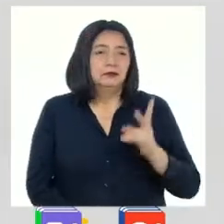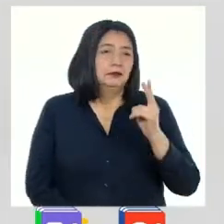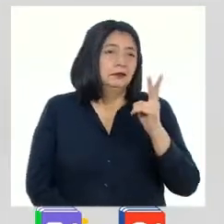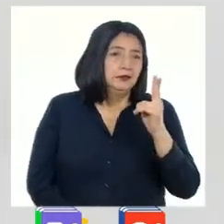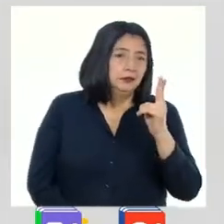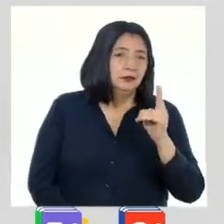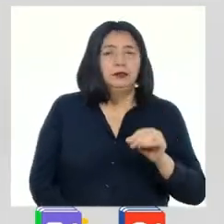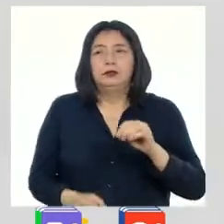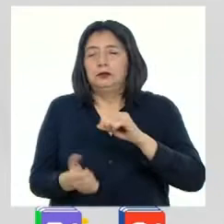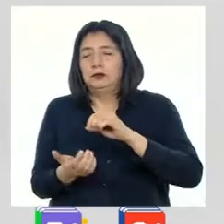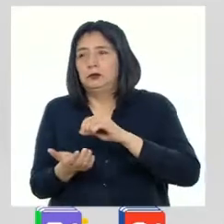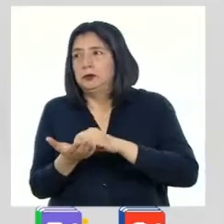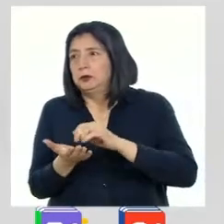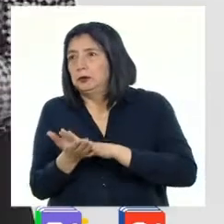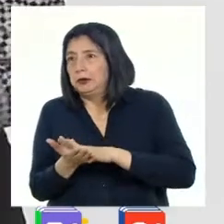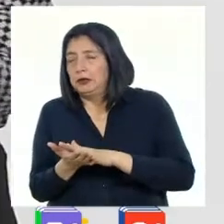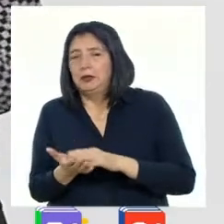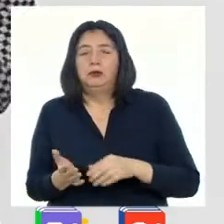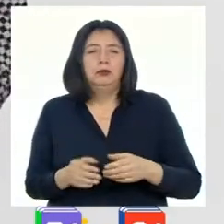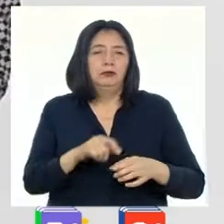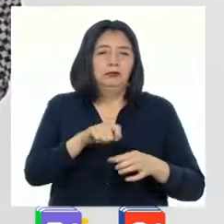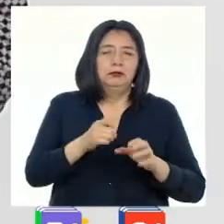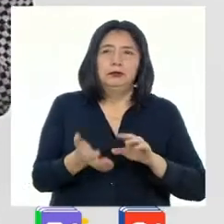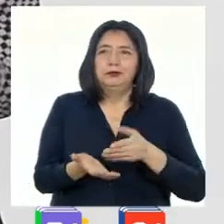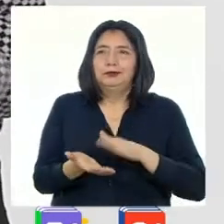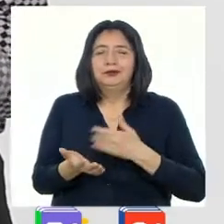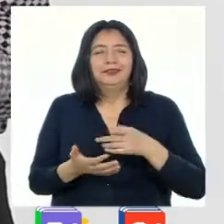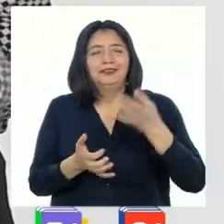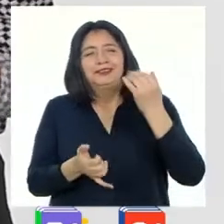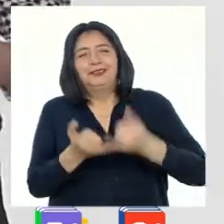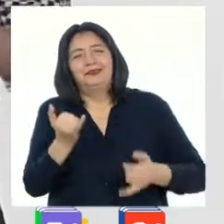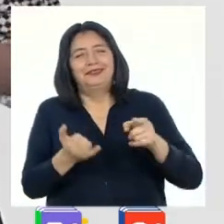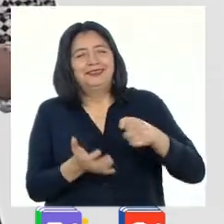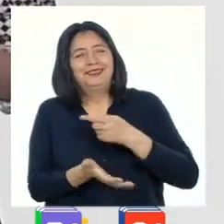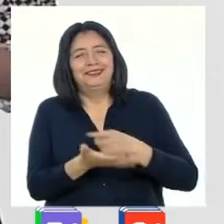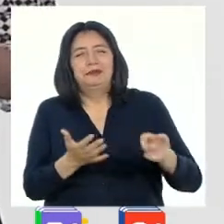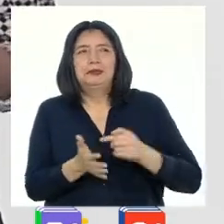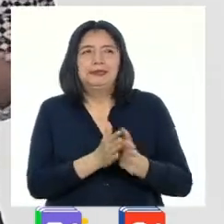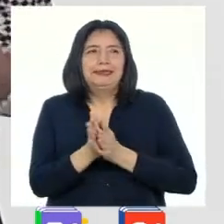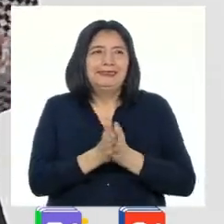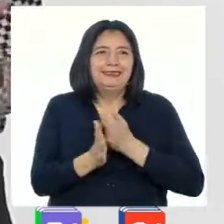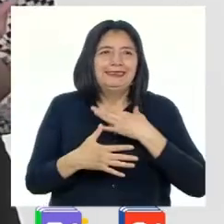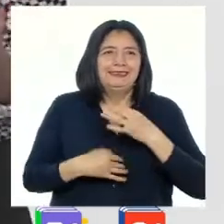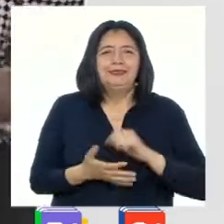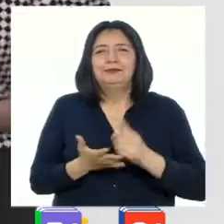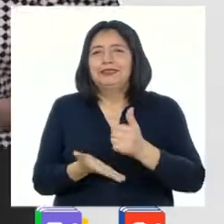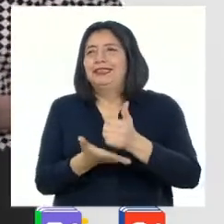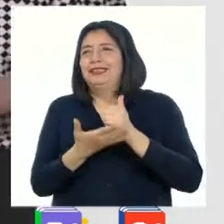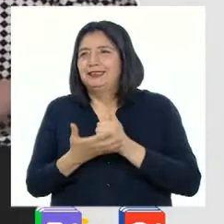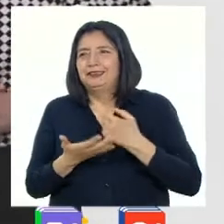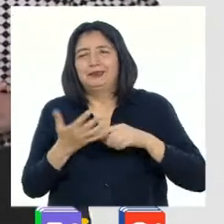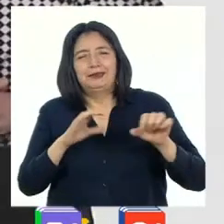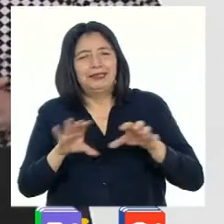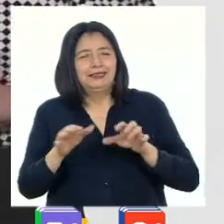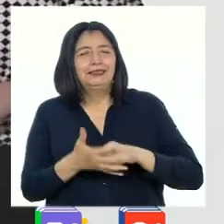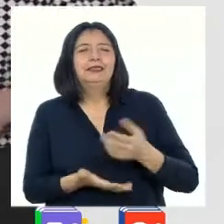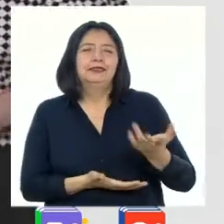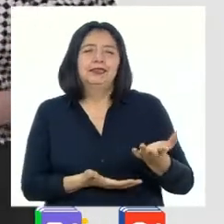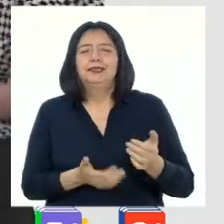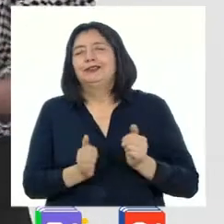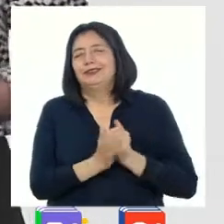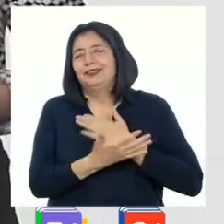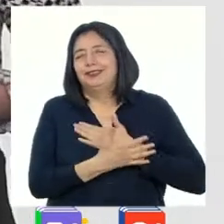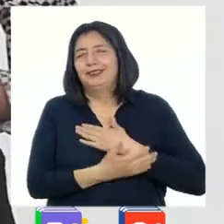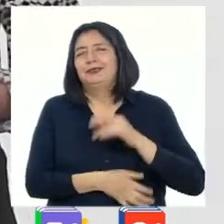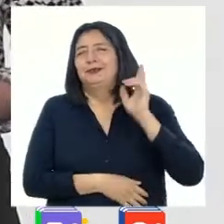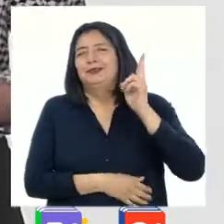Tijeras o goma o engrudo. Esta última actividad de la semana suena súper interesante y para ayudarnos a cumplirla está con nosotros nuestro